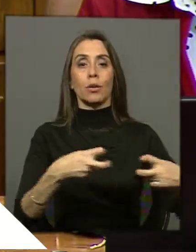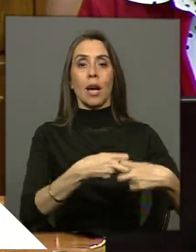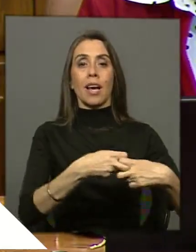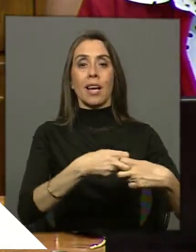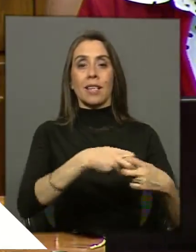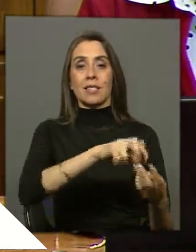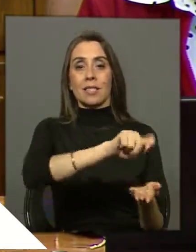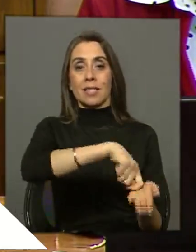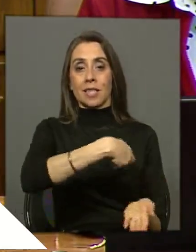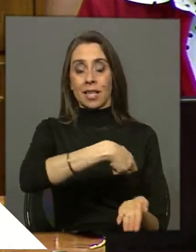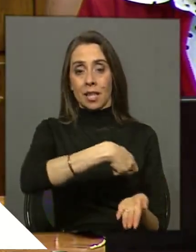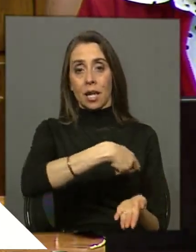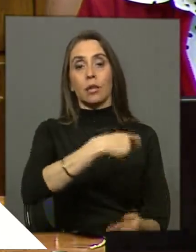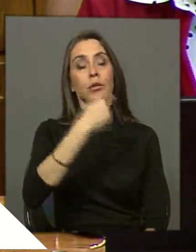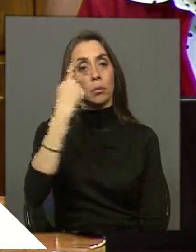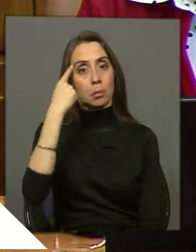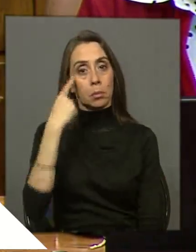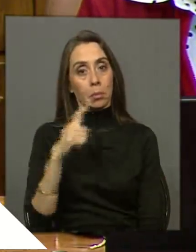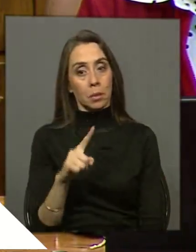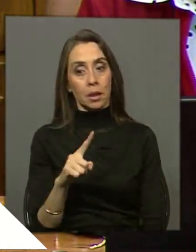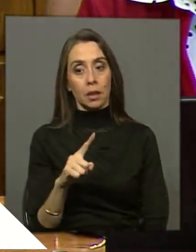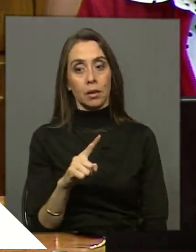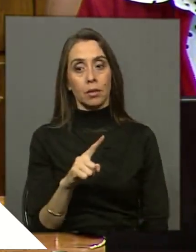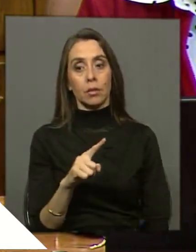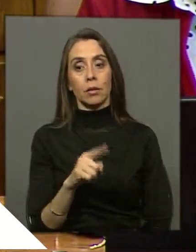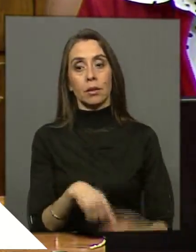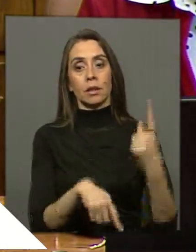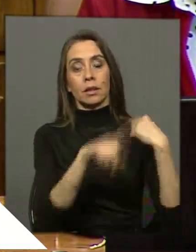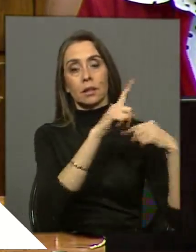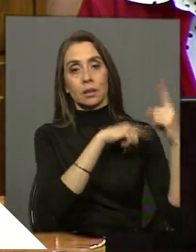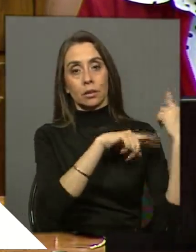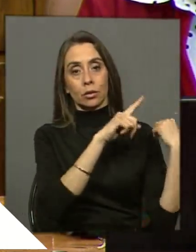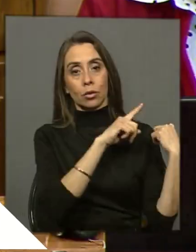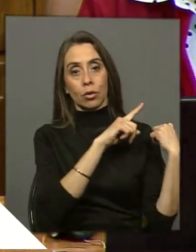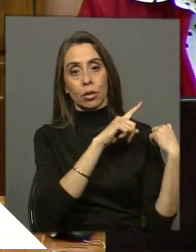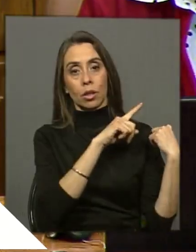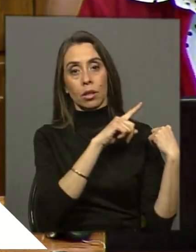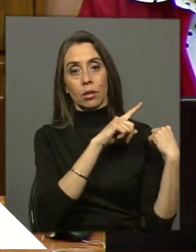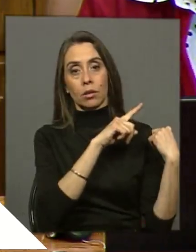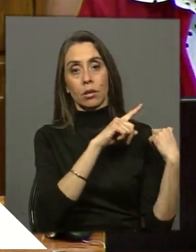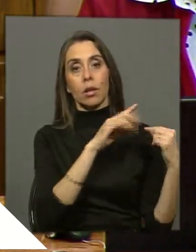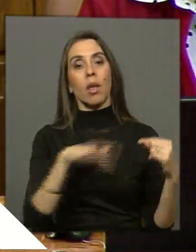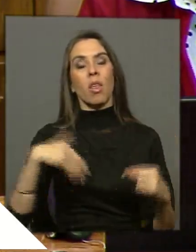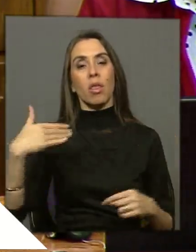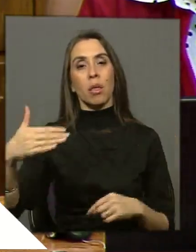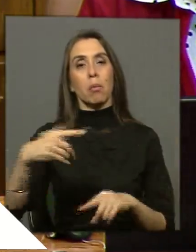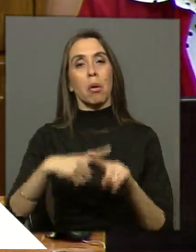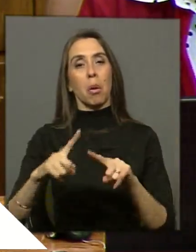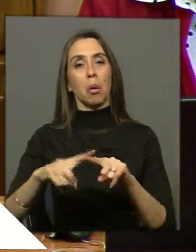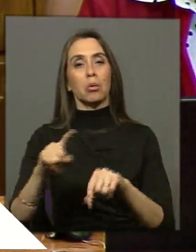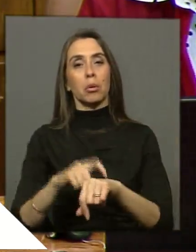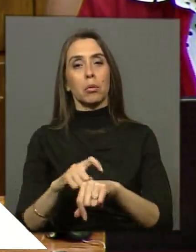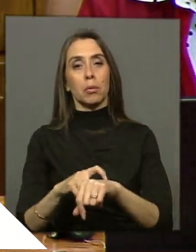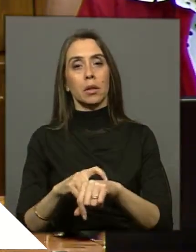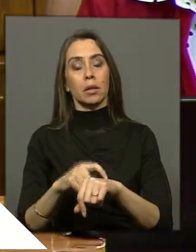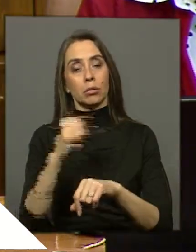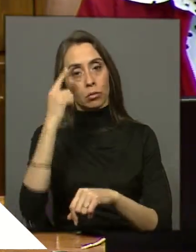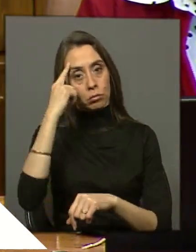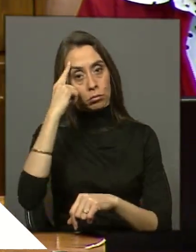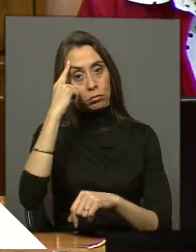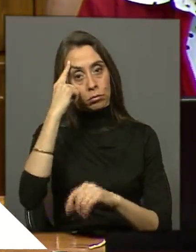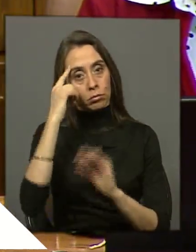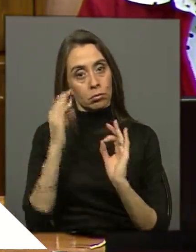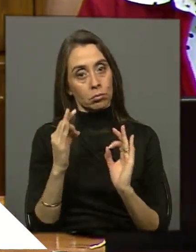pero es historia. Habrá su momento en que también la cordura llegue